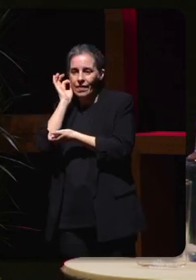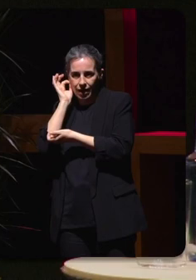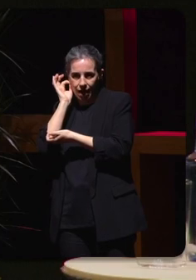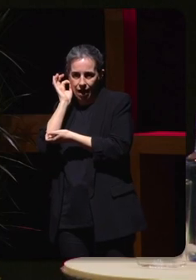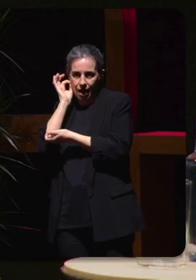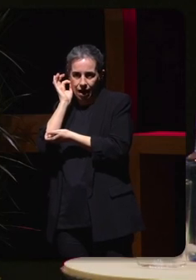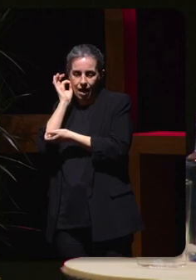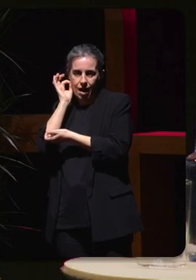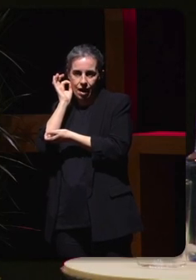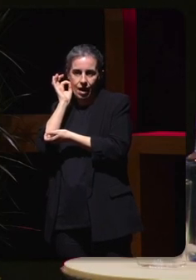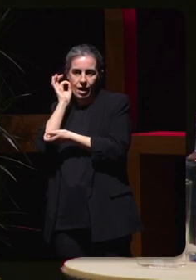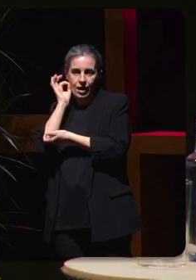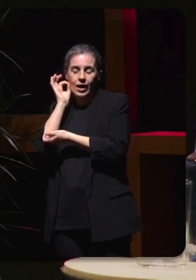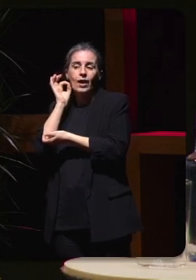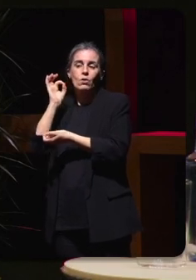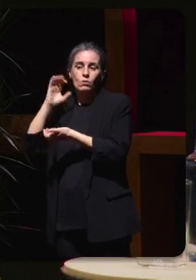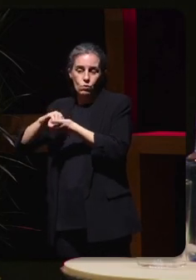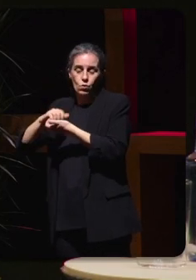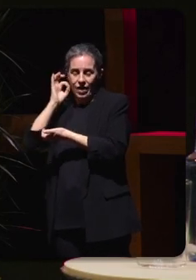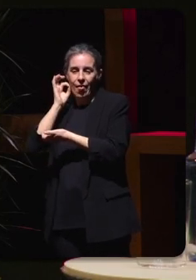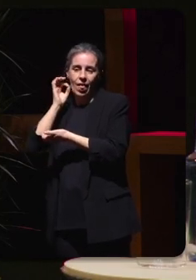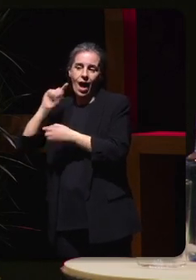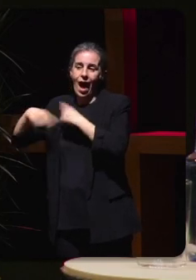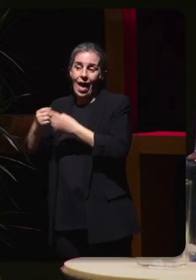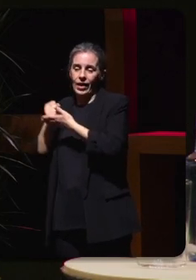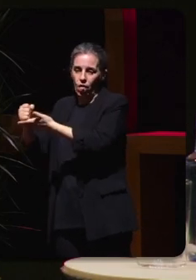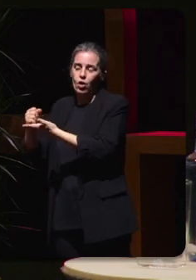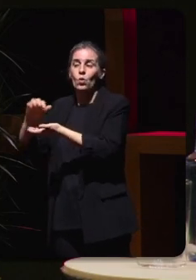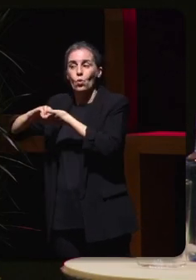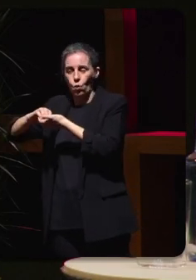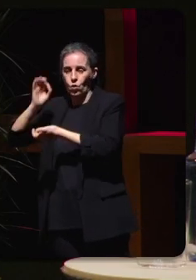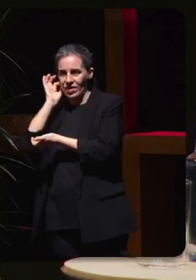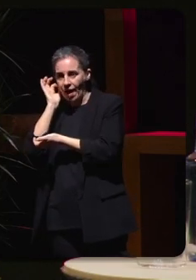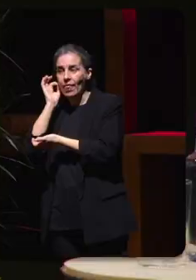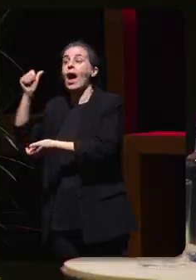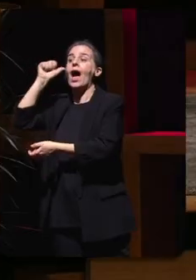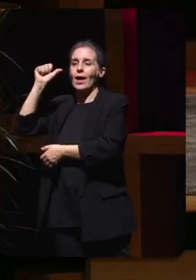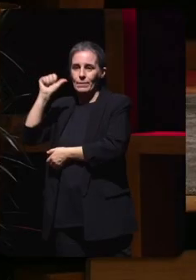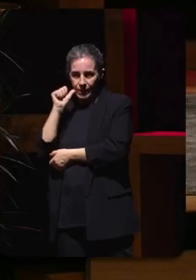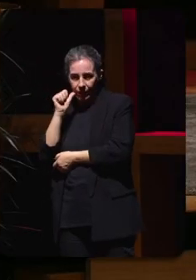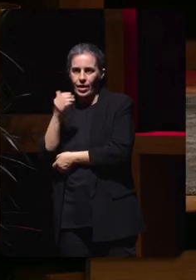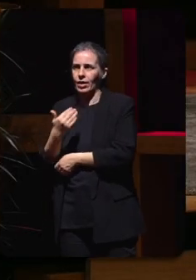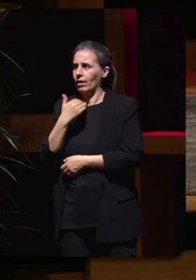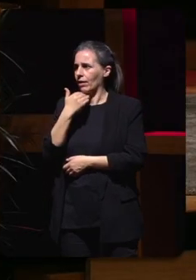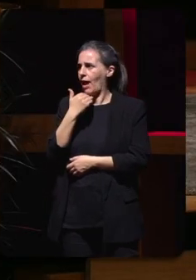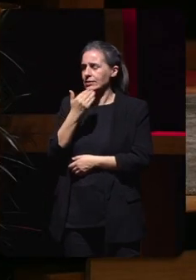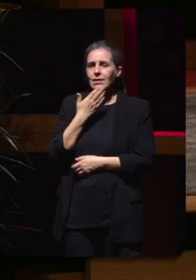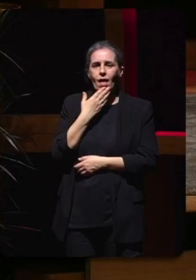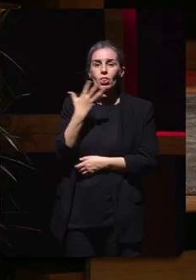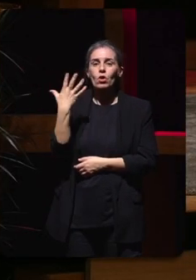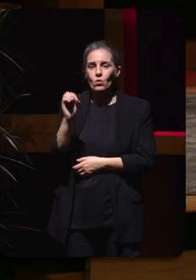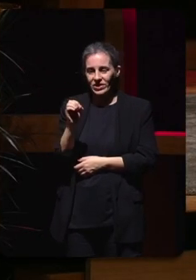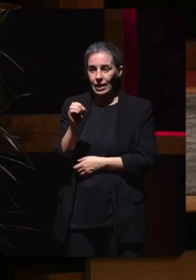hermano, del príncipe heredero, la mujer del hermano del príncipe heredero se quedó embarazada con casi 50 años, que había